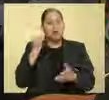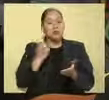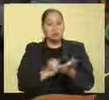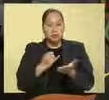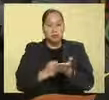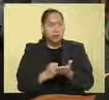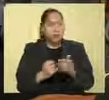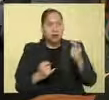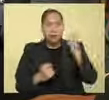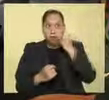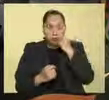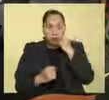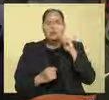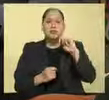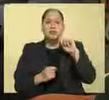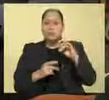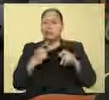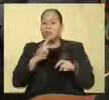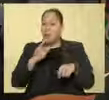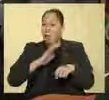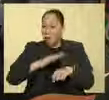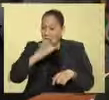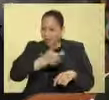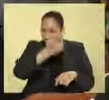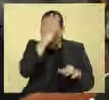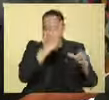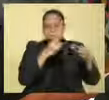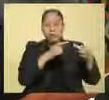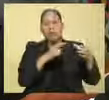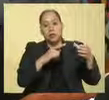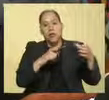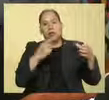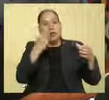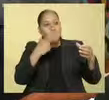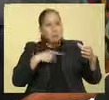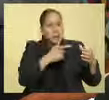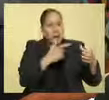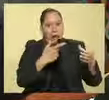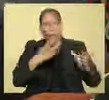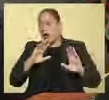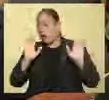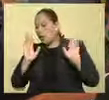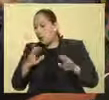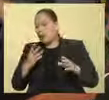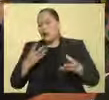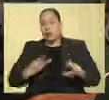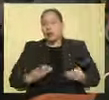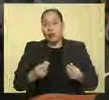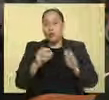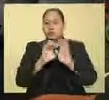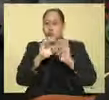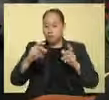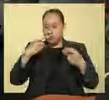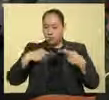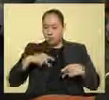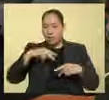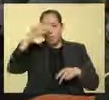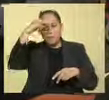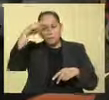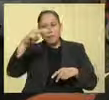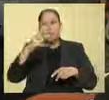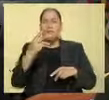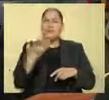ha funcionado. Aunque no ha funcionado, pero es una forma de que la gente va a gastar más. Por ejemplo, un mexicano promedio